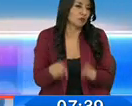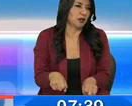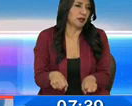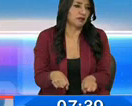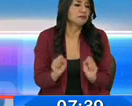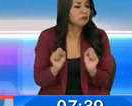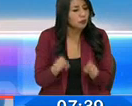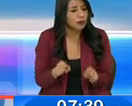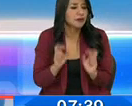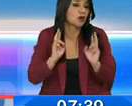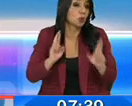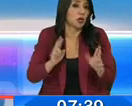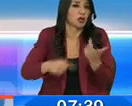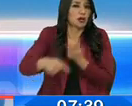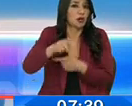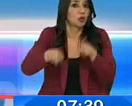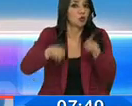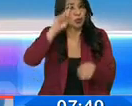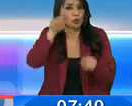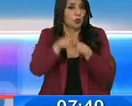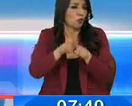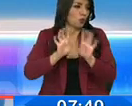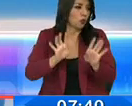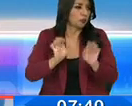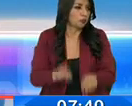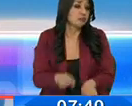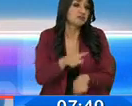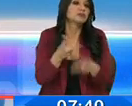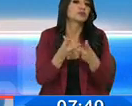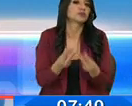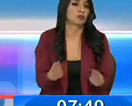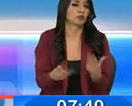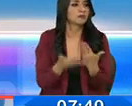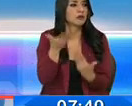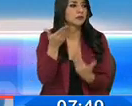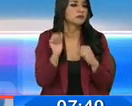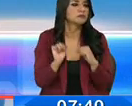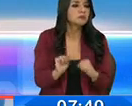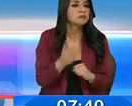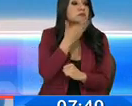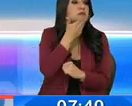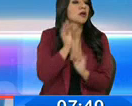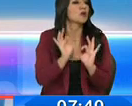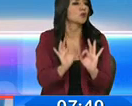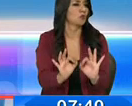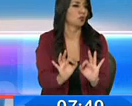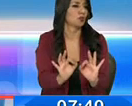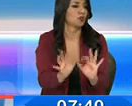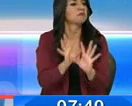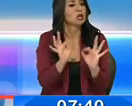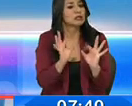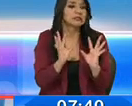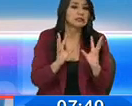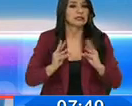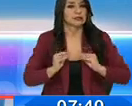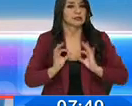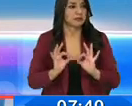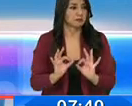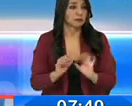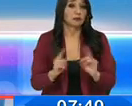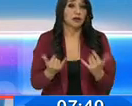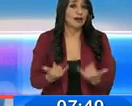ser compartida por varias bancadas y que daría una salida muchísimo más aceptable en este momento